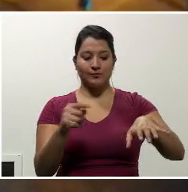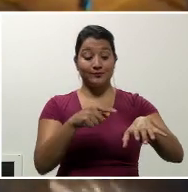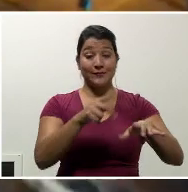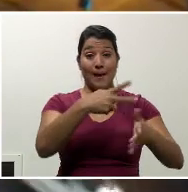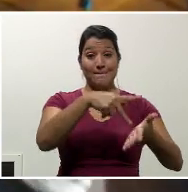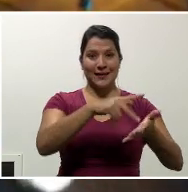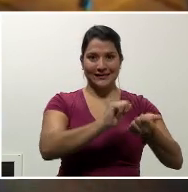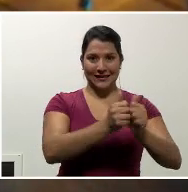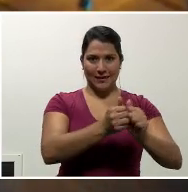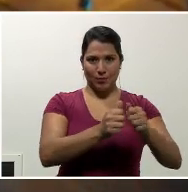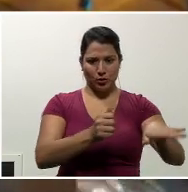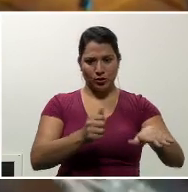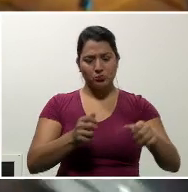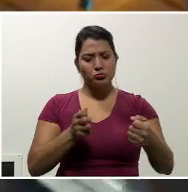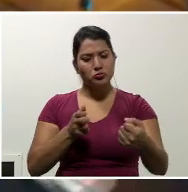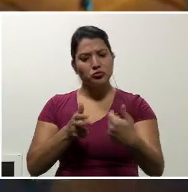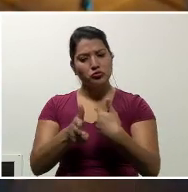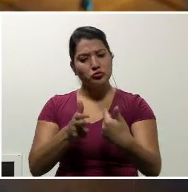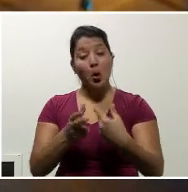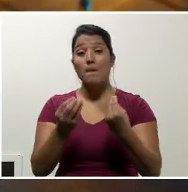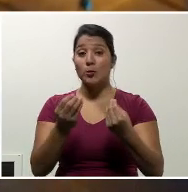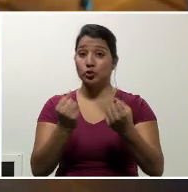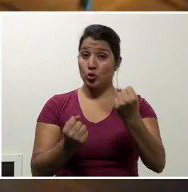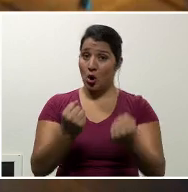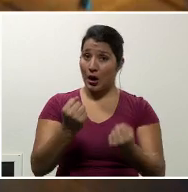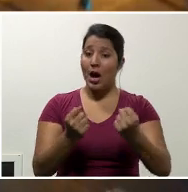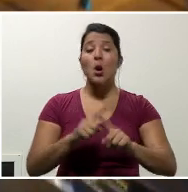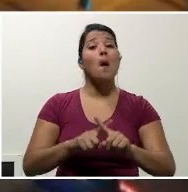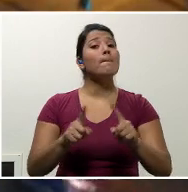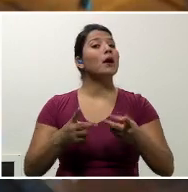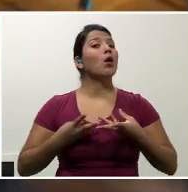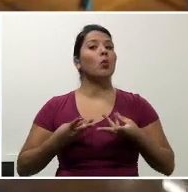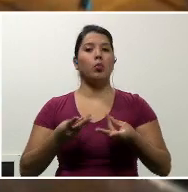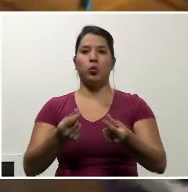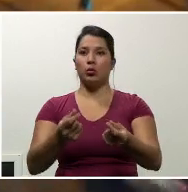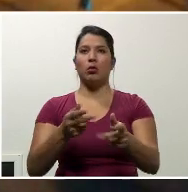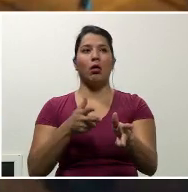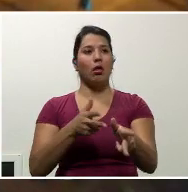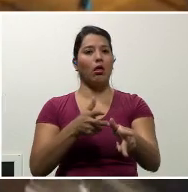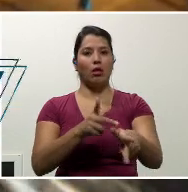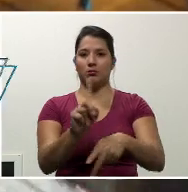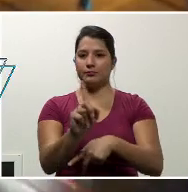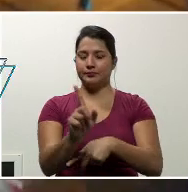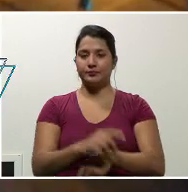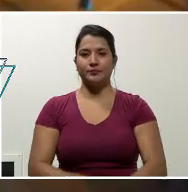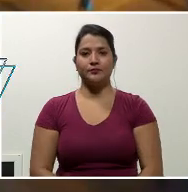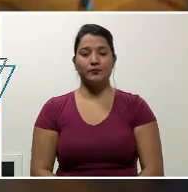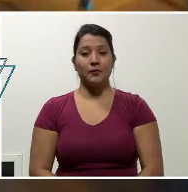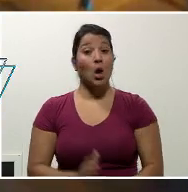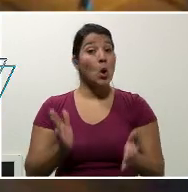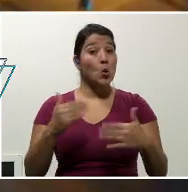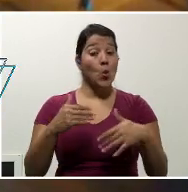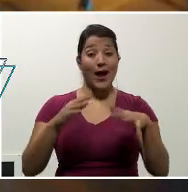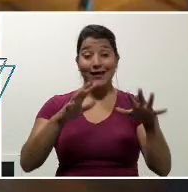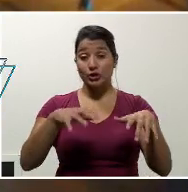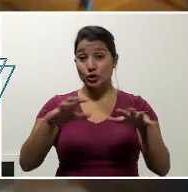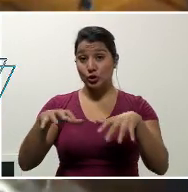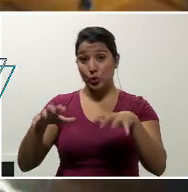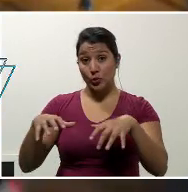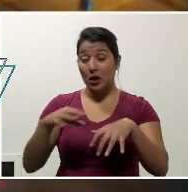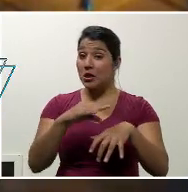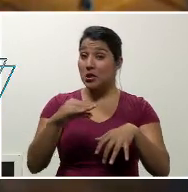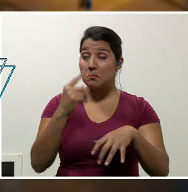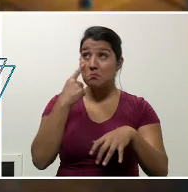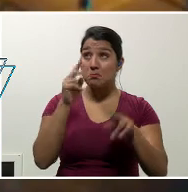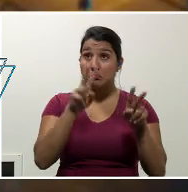hora, importante cantidad de vehículos circulando, pero en condiciones fluidas. No se reportan lluvias en este sector y hay